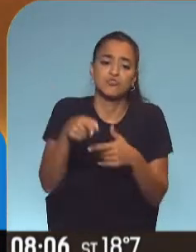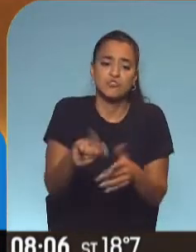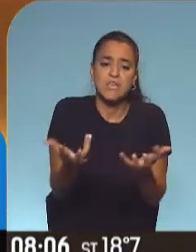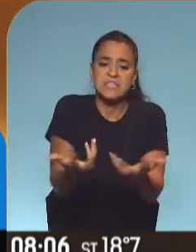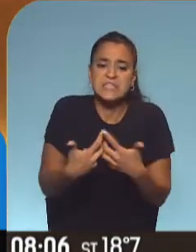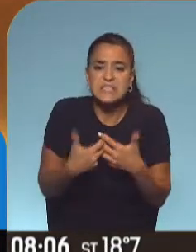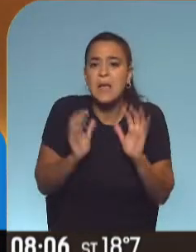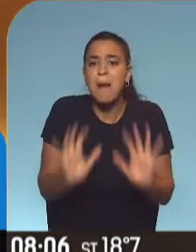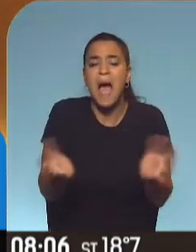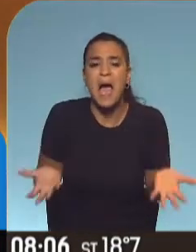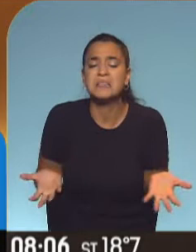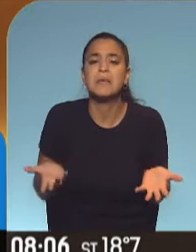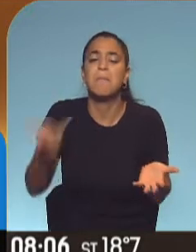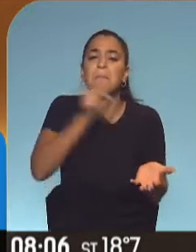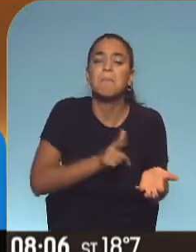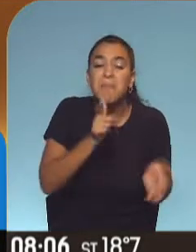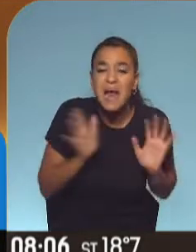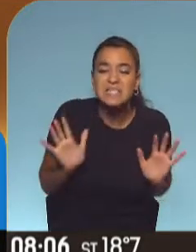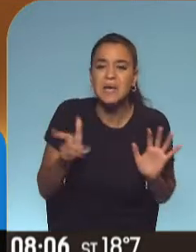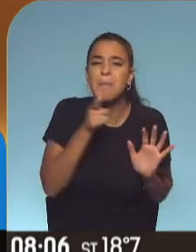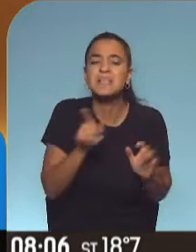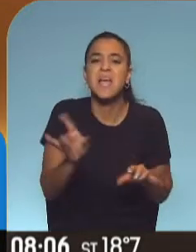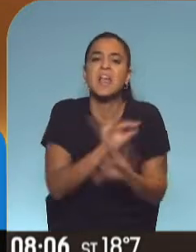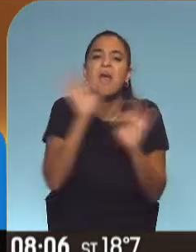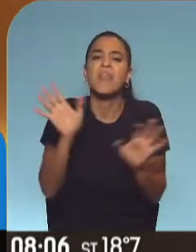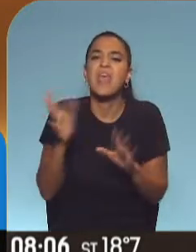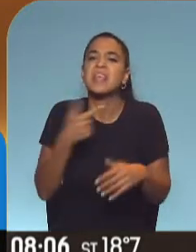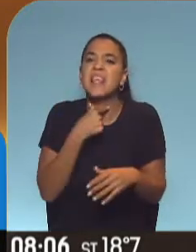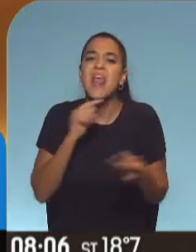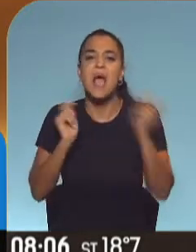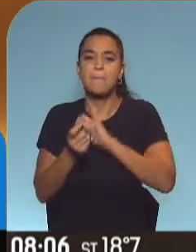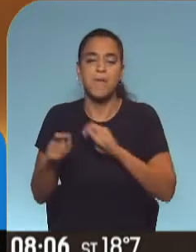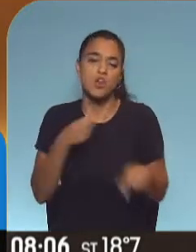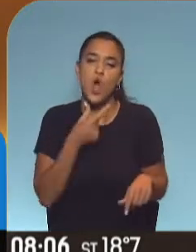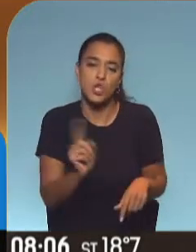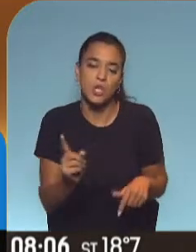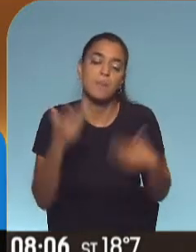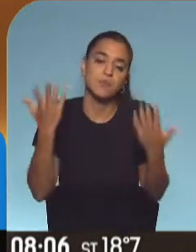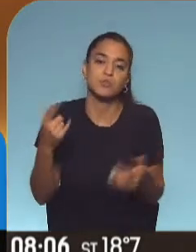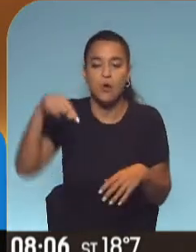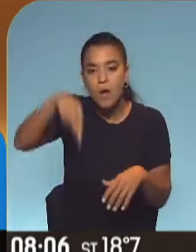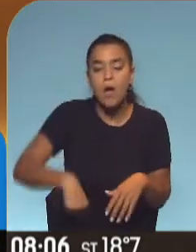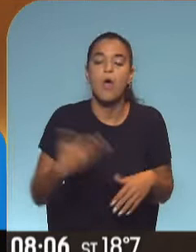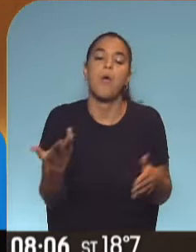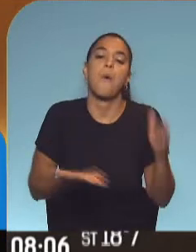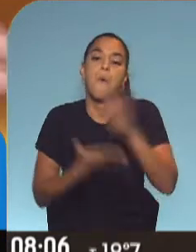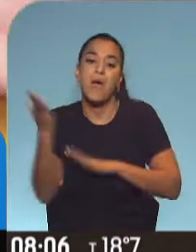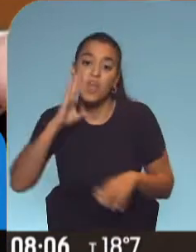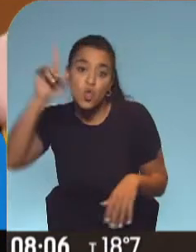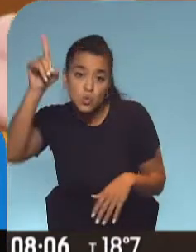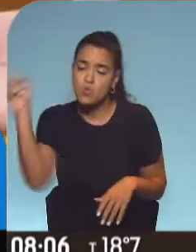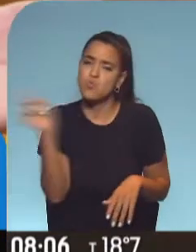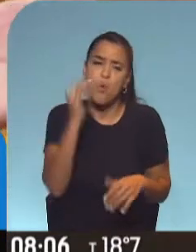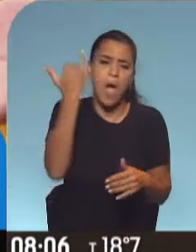sistema y donde pareciera ser que nadie quiere salir de ahí. Entonces, ahora, ¿nos tenemos que ir a Estados Unidos para ver eso? No, tenemos